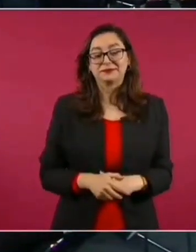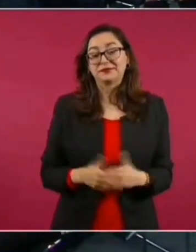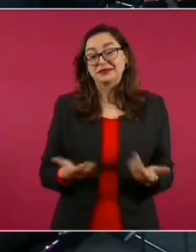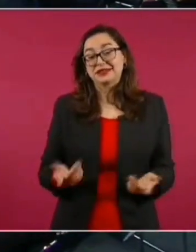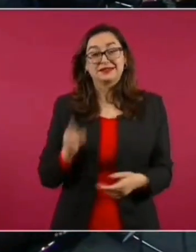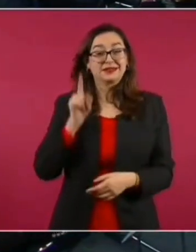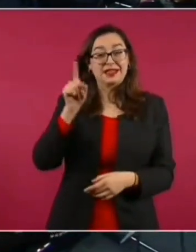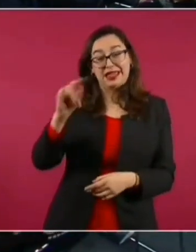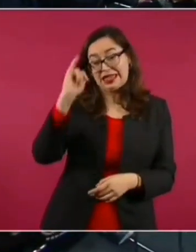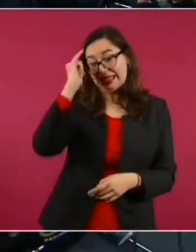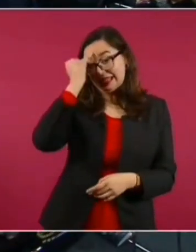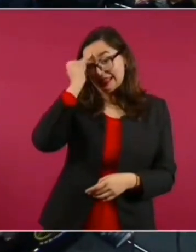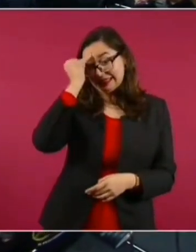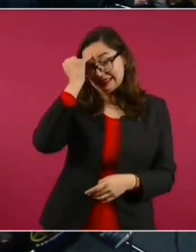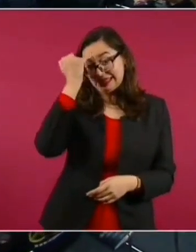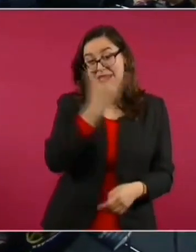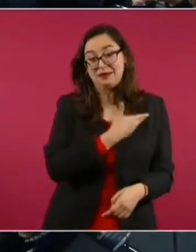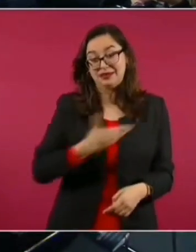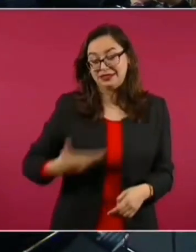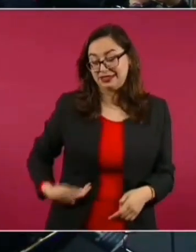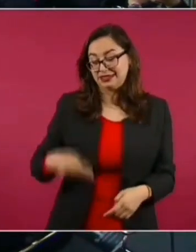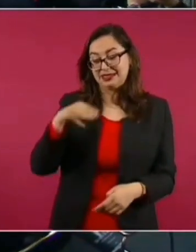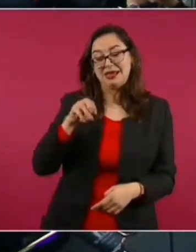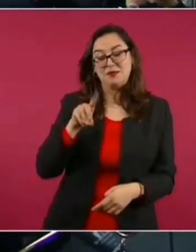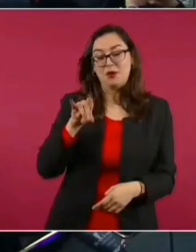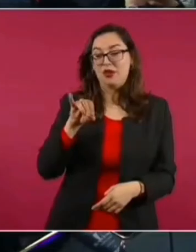estamos. Porque esto